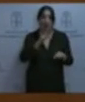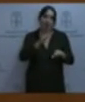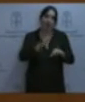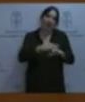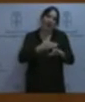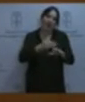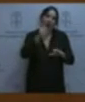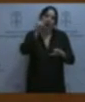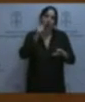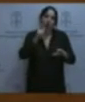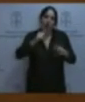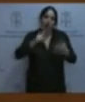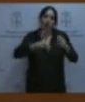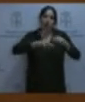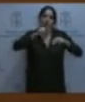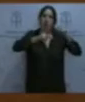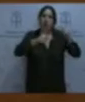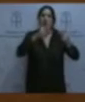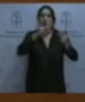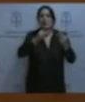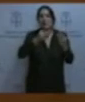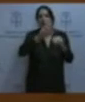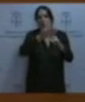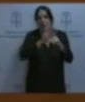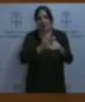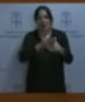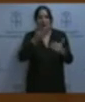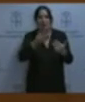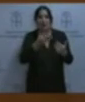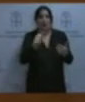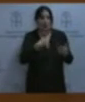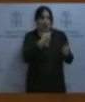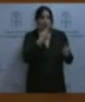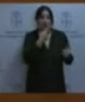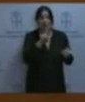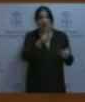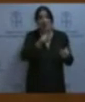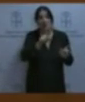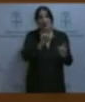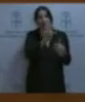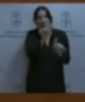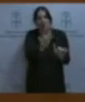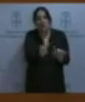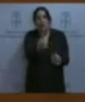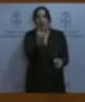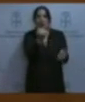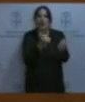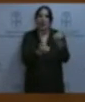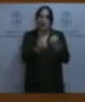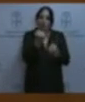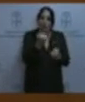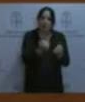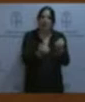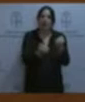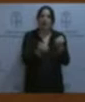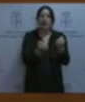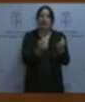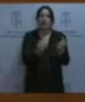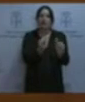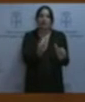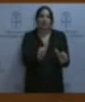y como vestigio material y también inmaterial, usted ha hecho referencia, de una forma de economía, de una serie de prácticas